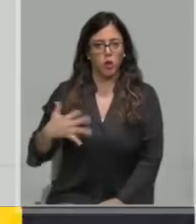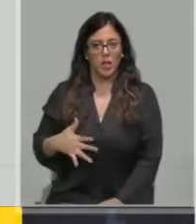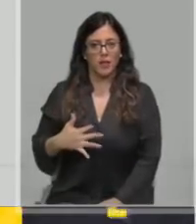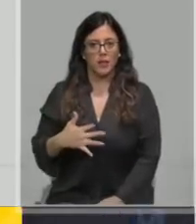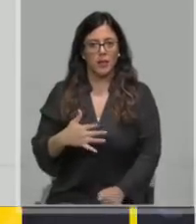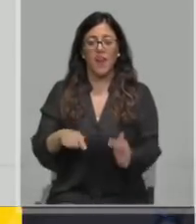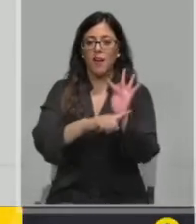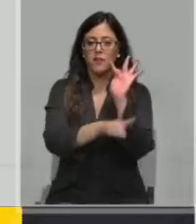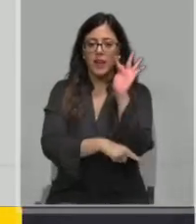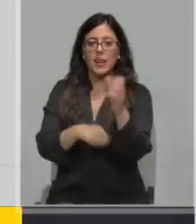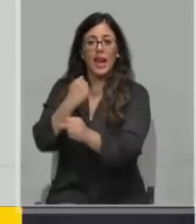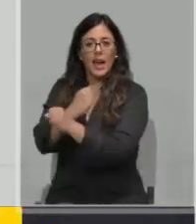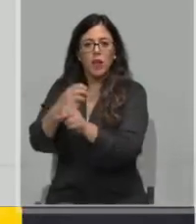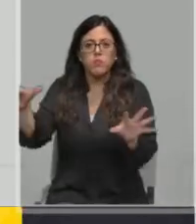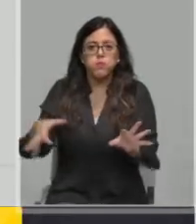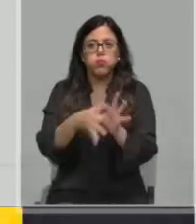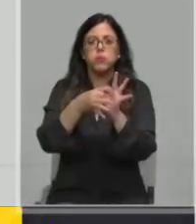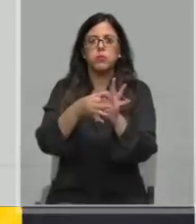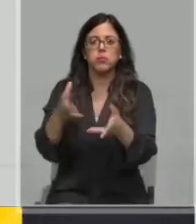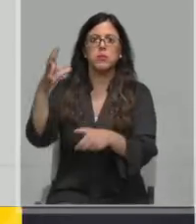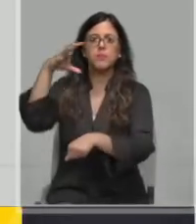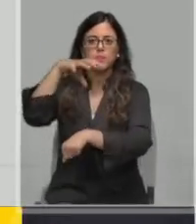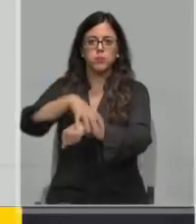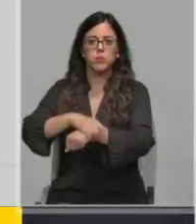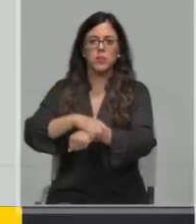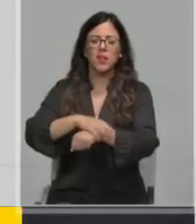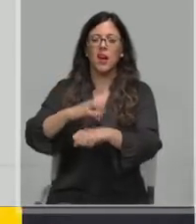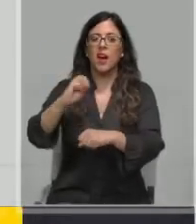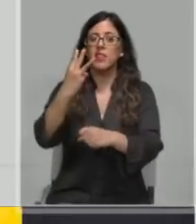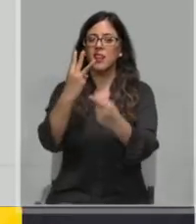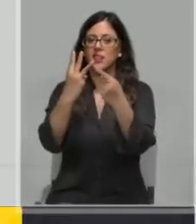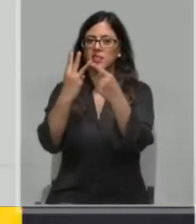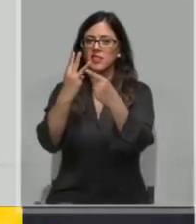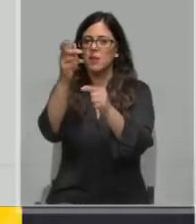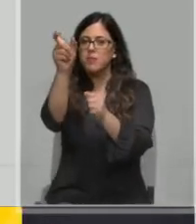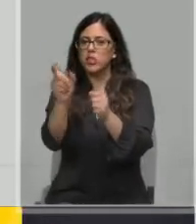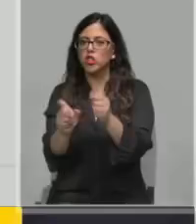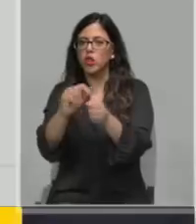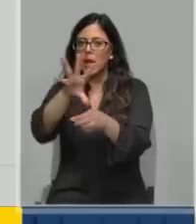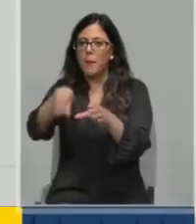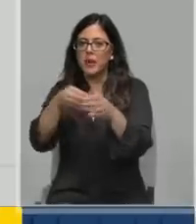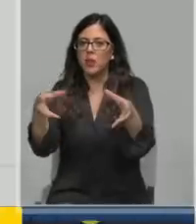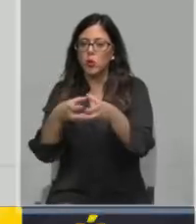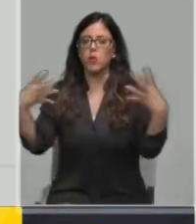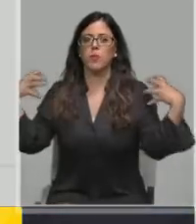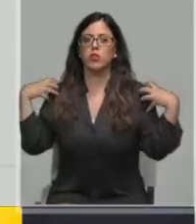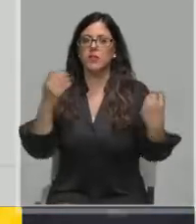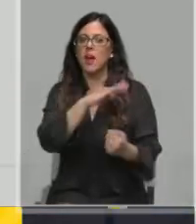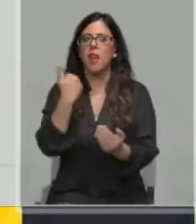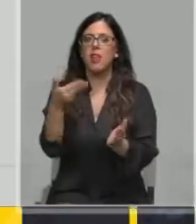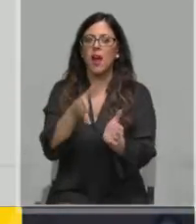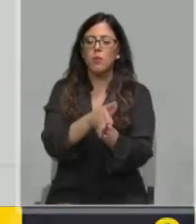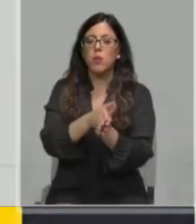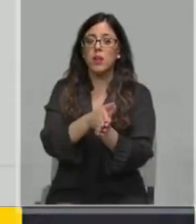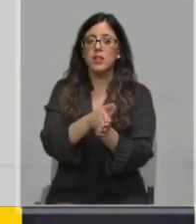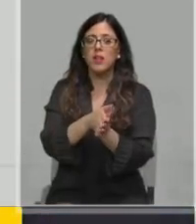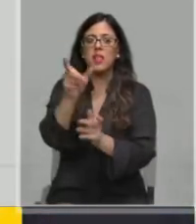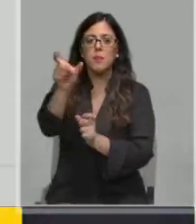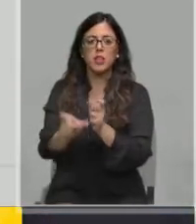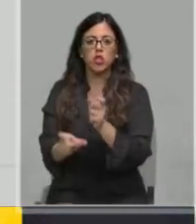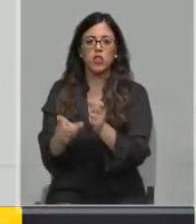carabineros en acción conjunta logran detención del Tercer miembro de la Banda autora del homicidio del suboficial mayor Daniel Palma